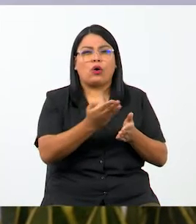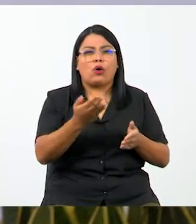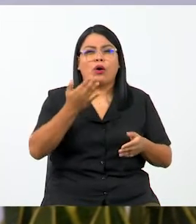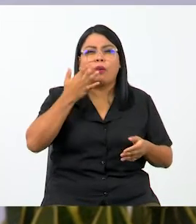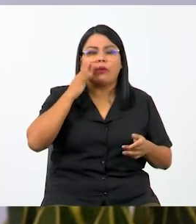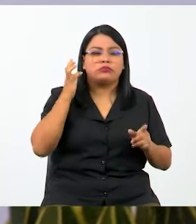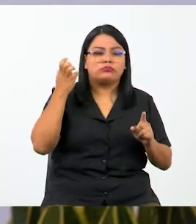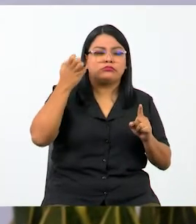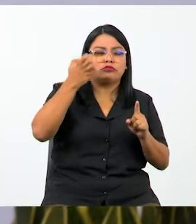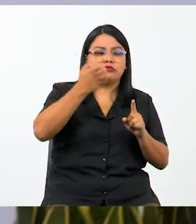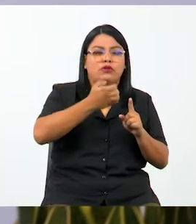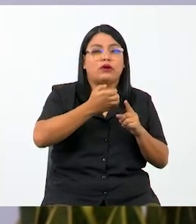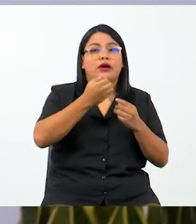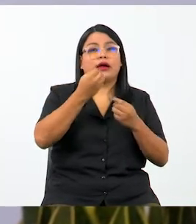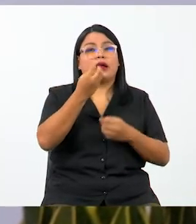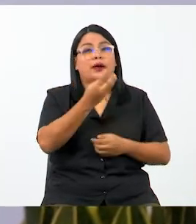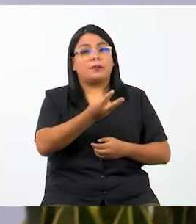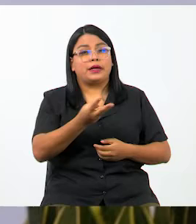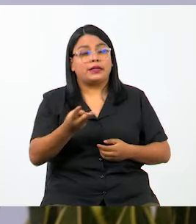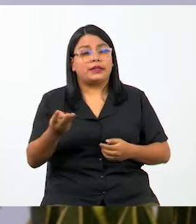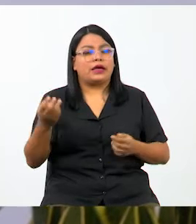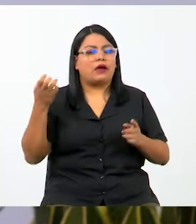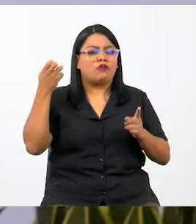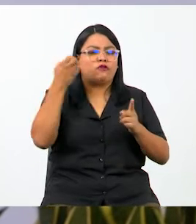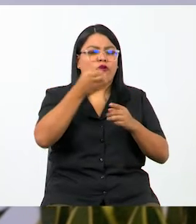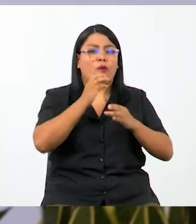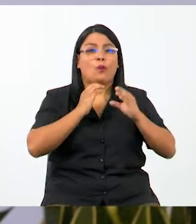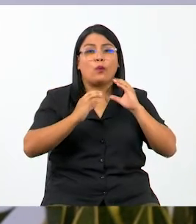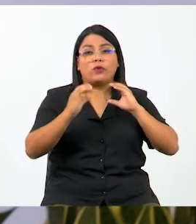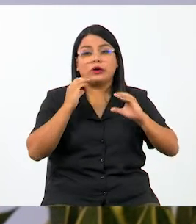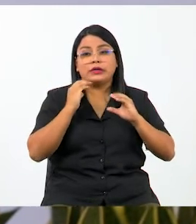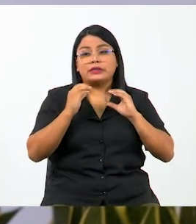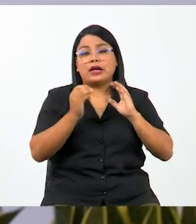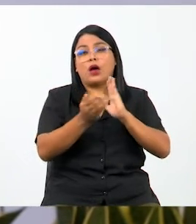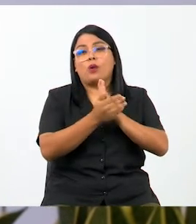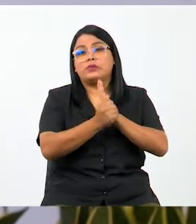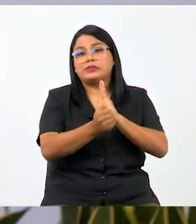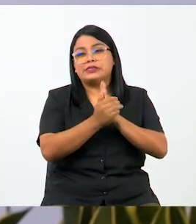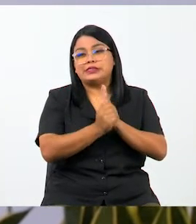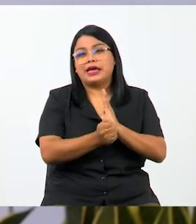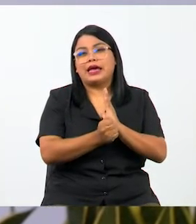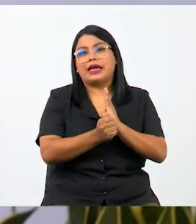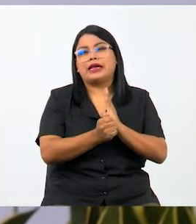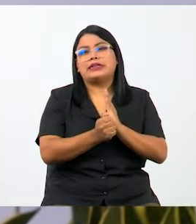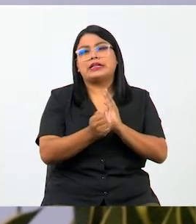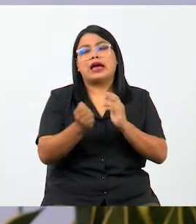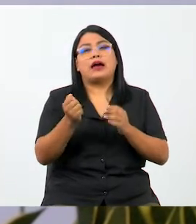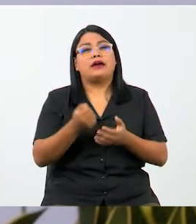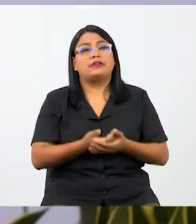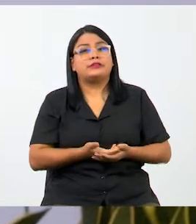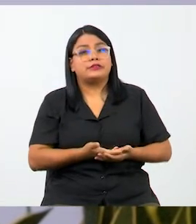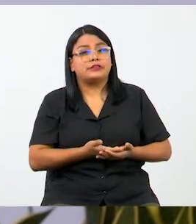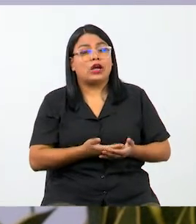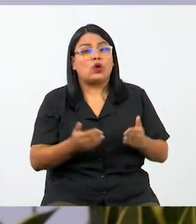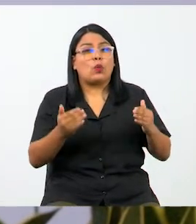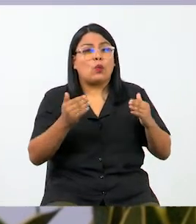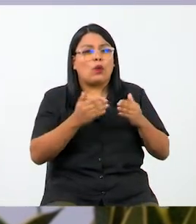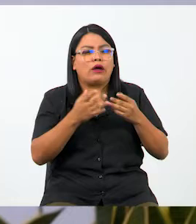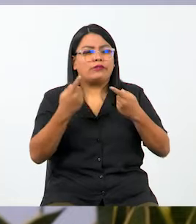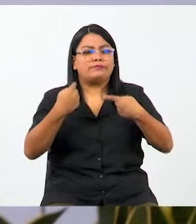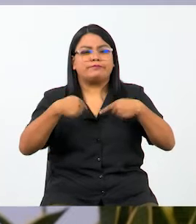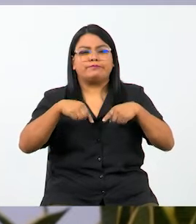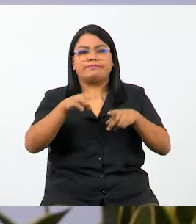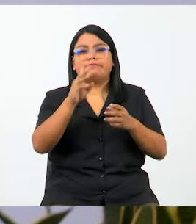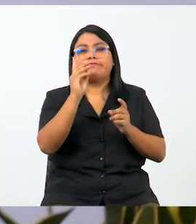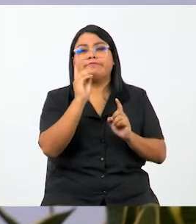el enfoque comunicativo, las competencias, las macrohabilidades y también la secuencia didáctica que seguimos en el libro